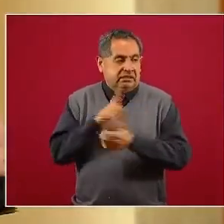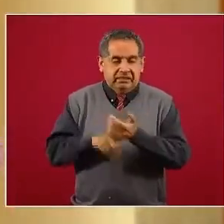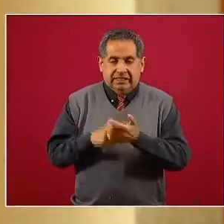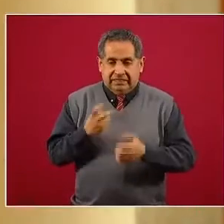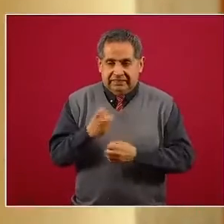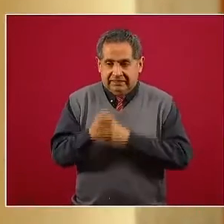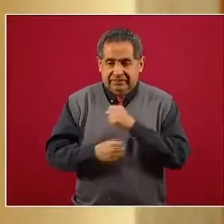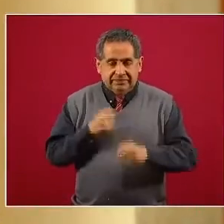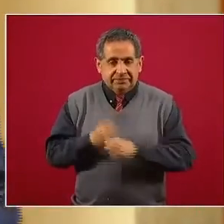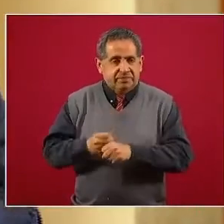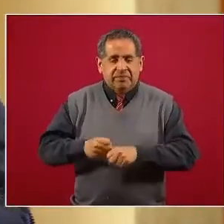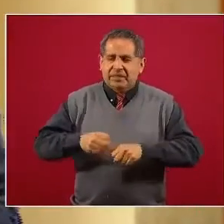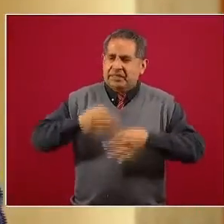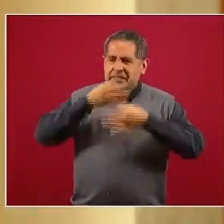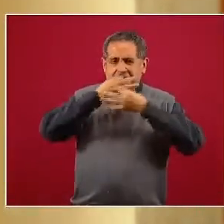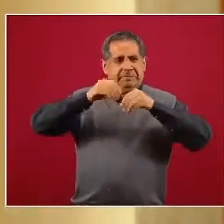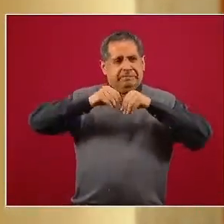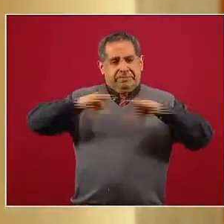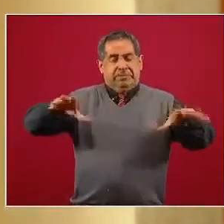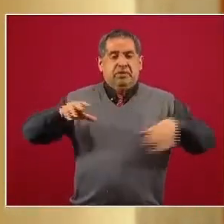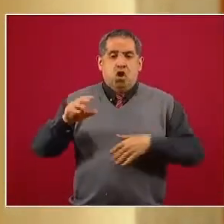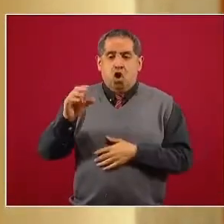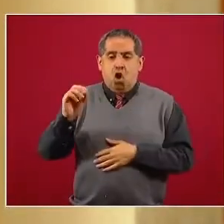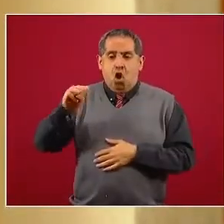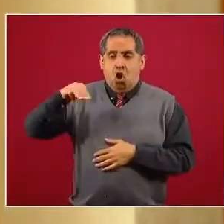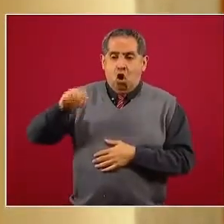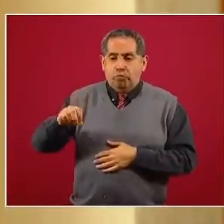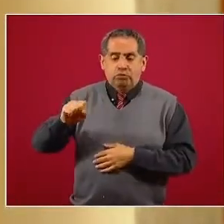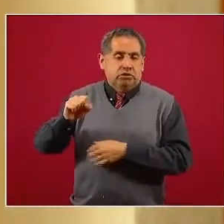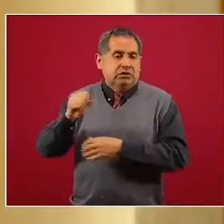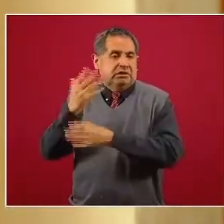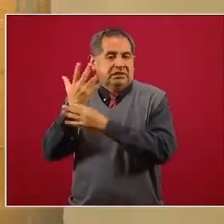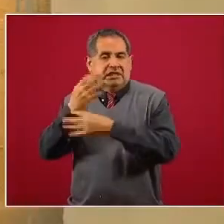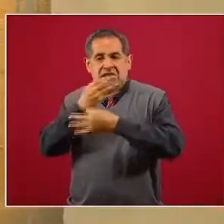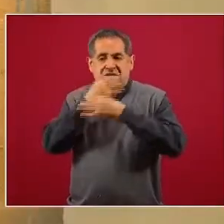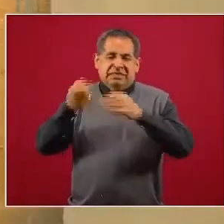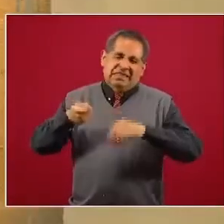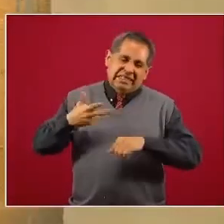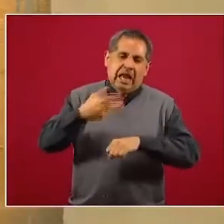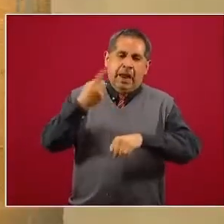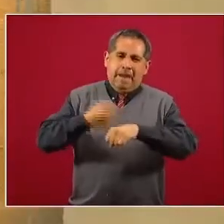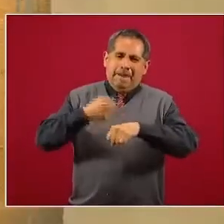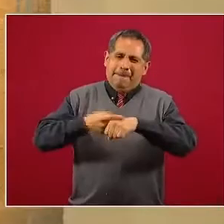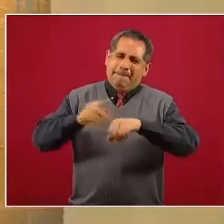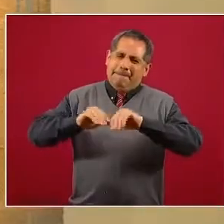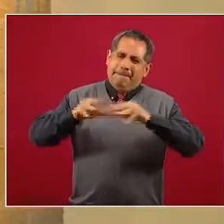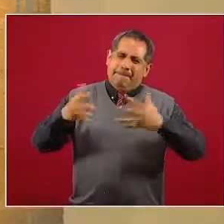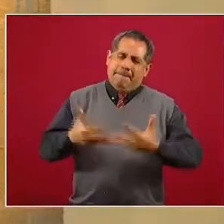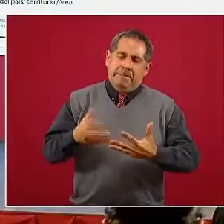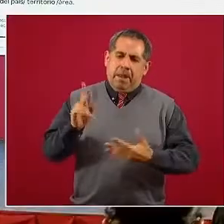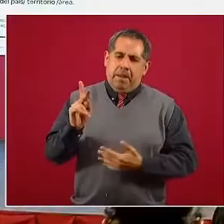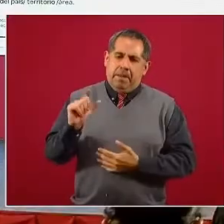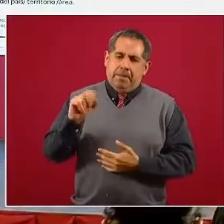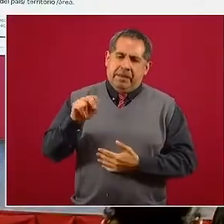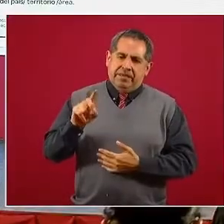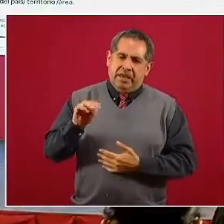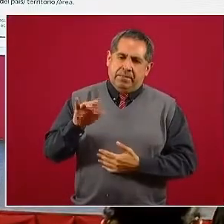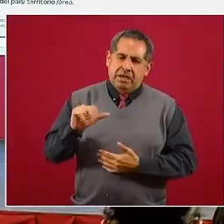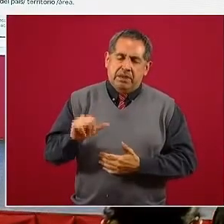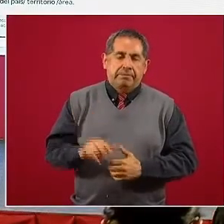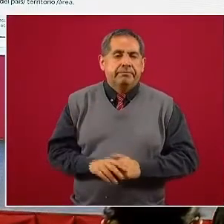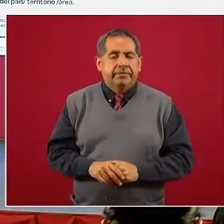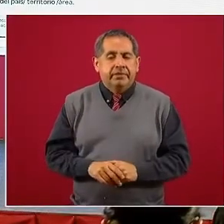año, una declaratoria por parte de la Organización Mundial de la Salud de pandemia. ¿Me puede pasar la siguiente? Muchas gracias.